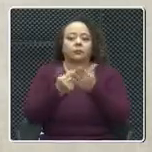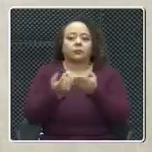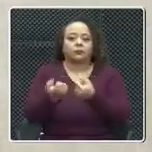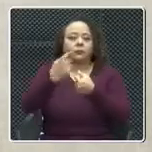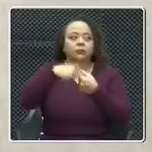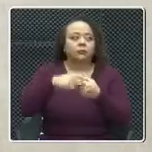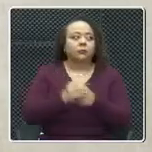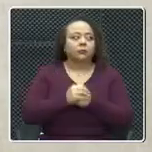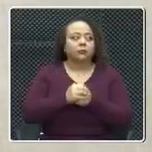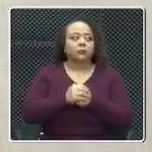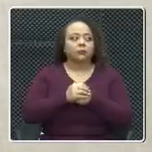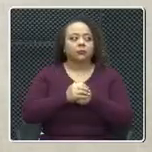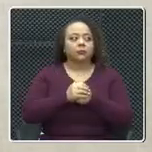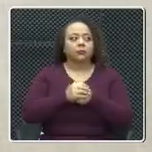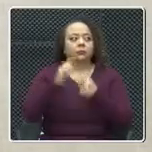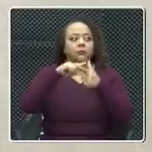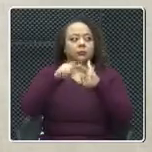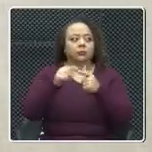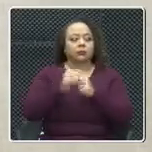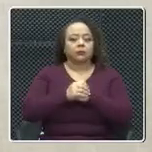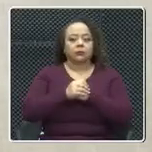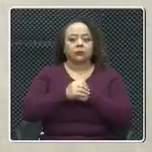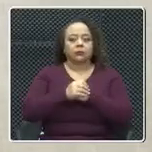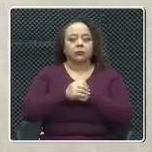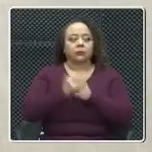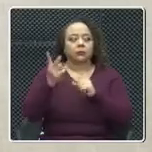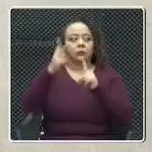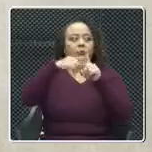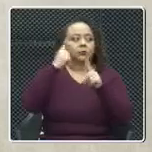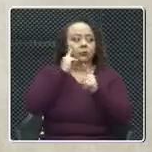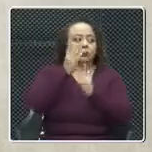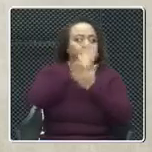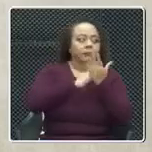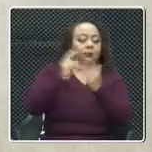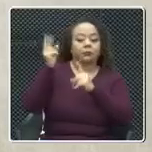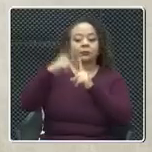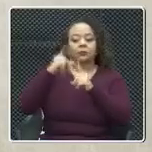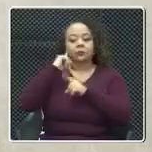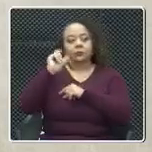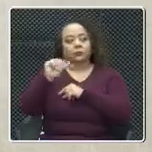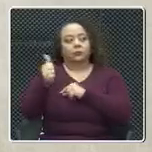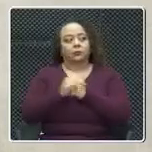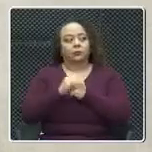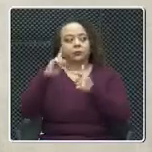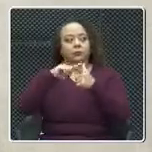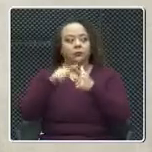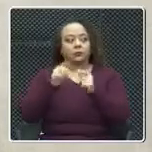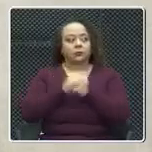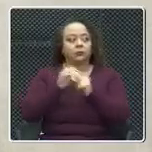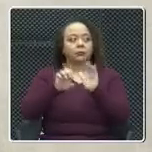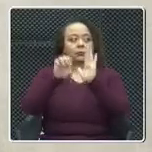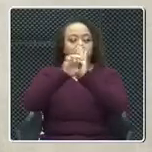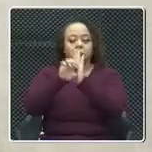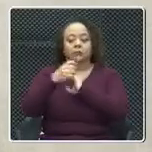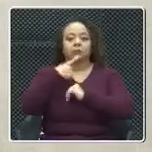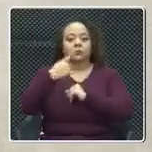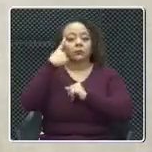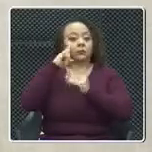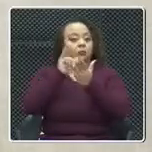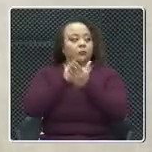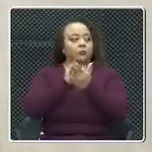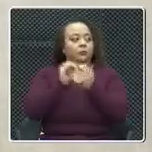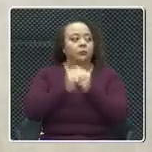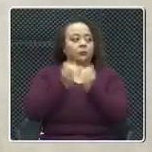reintegrarlos, ¿verdad? Entonces, de pronto, lo que aplica para uno no aplica para los demás, ¿verdad? Exacto. Entonces, esos son ejemplos donde uno dice, por eso es que es